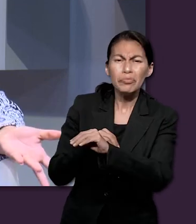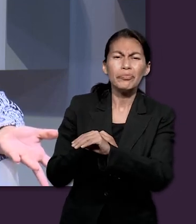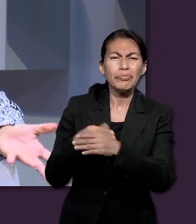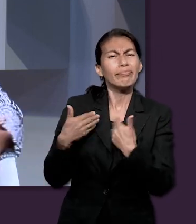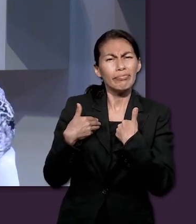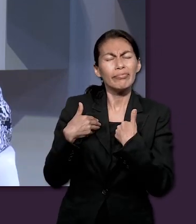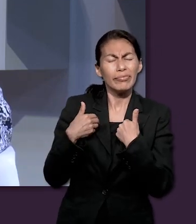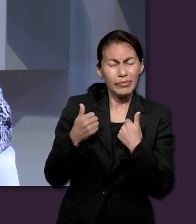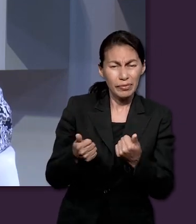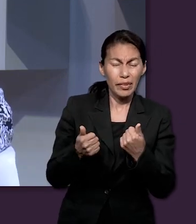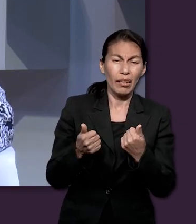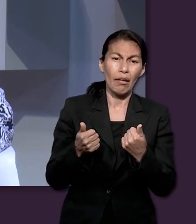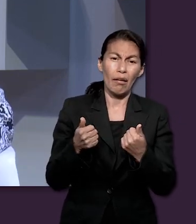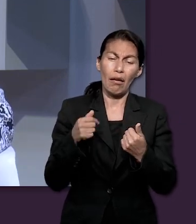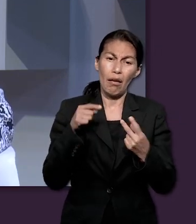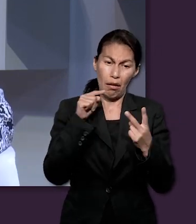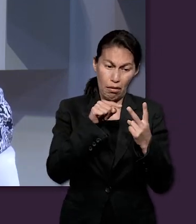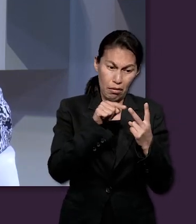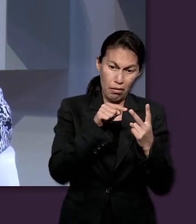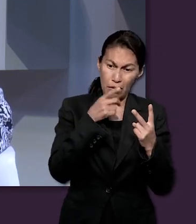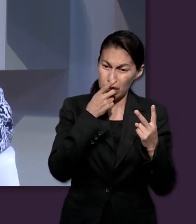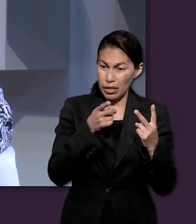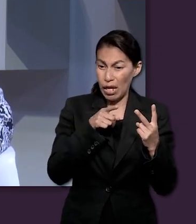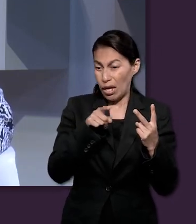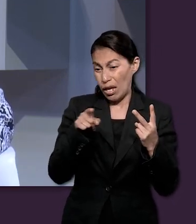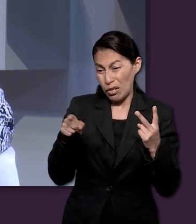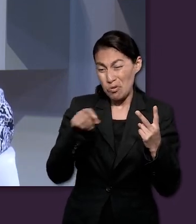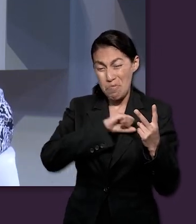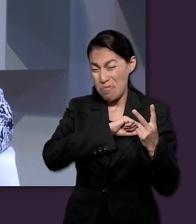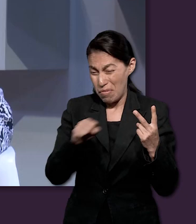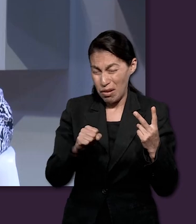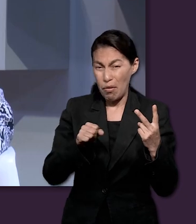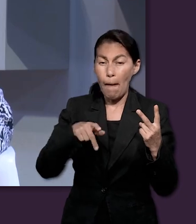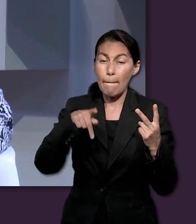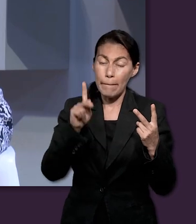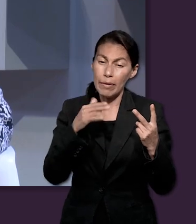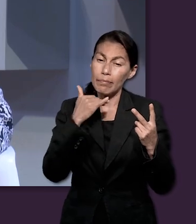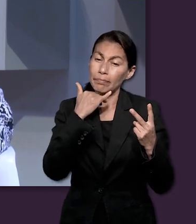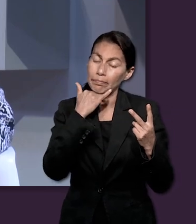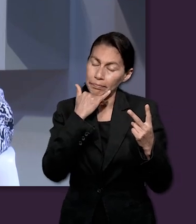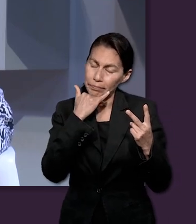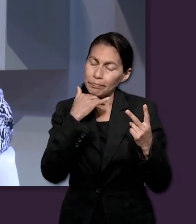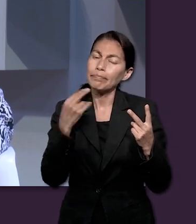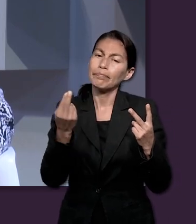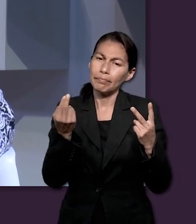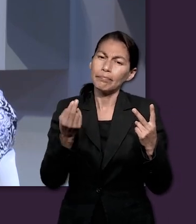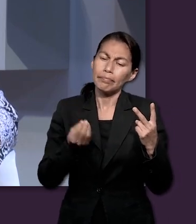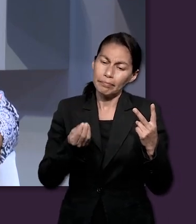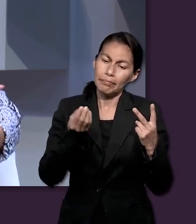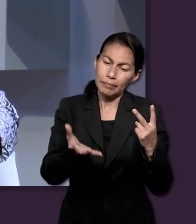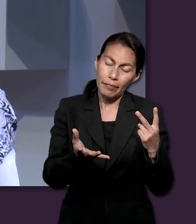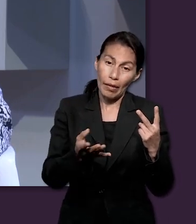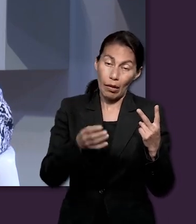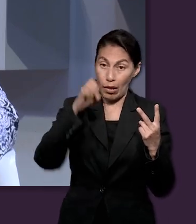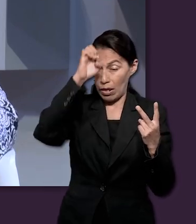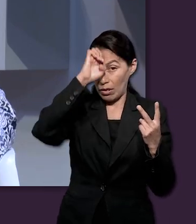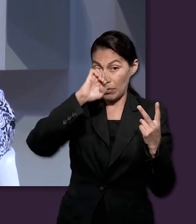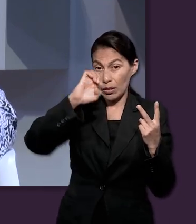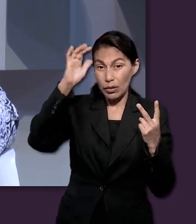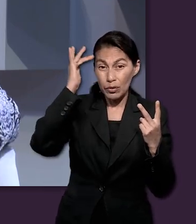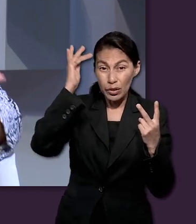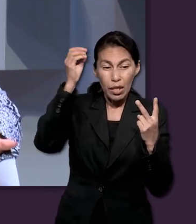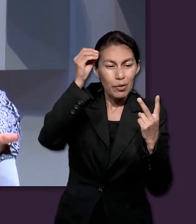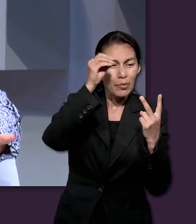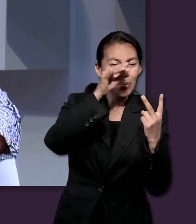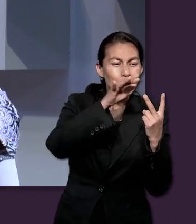empático, podríamos decir, con las circunstancias, y él decía que ellos merecían el perdón en cuestión de que el Espíritu Santo ya